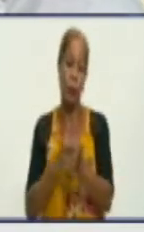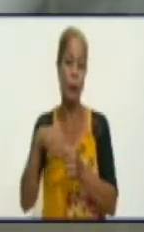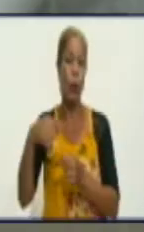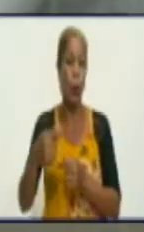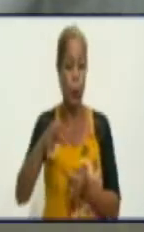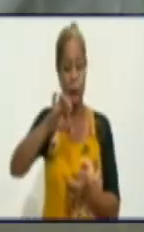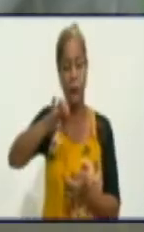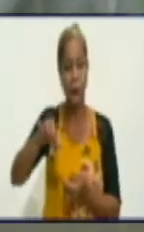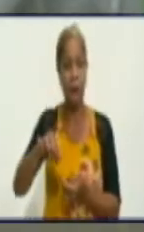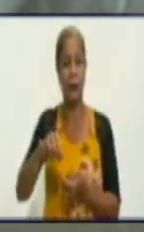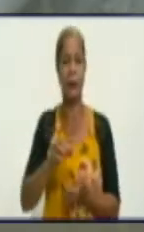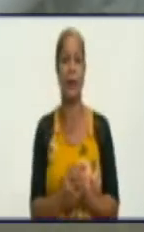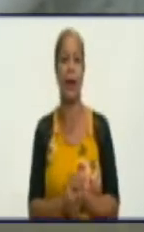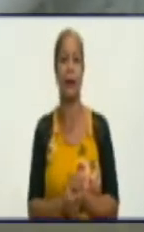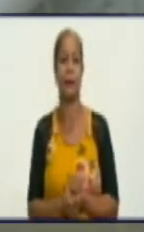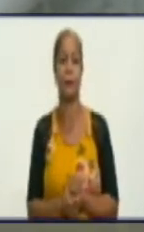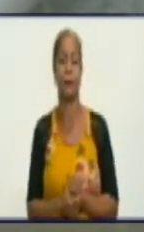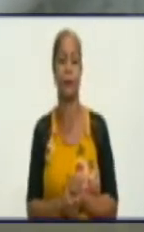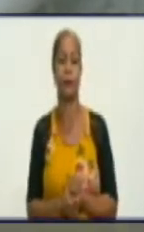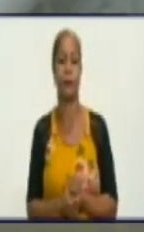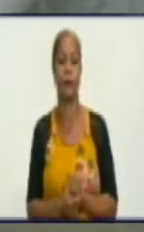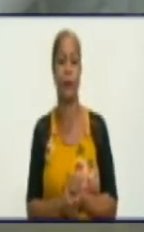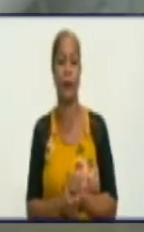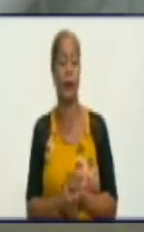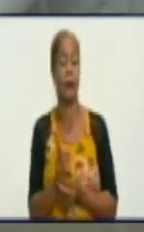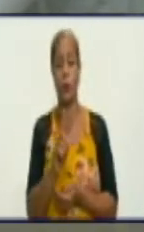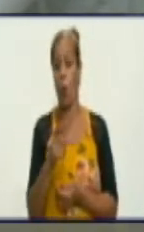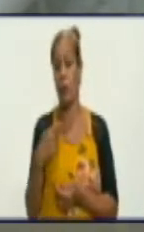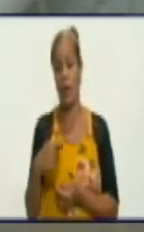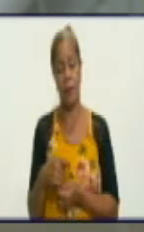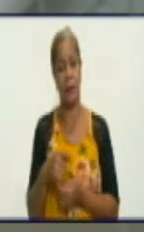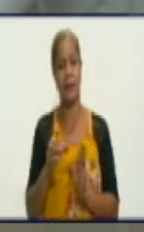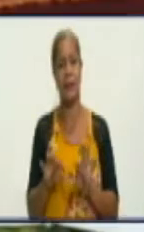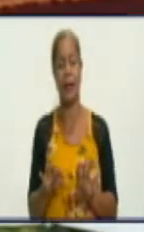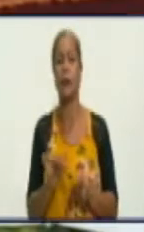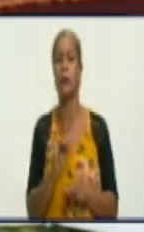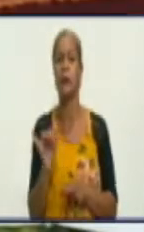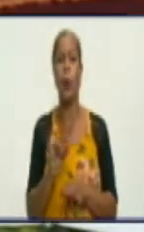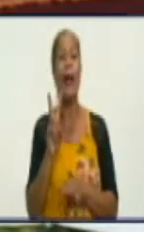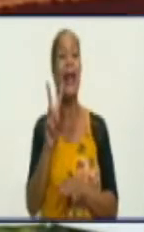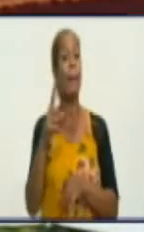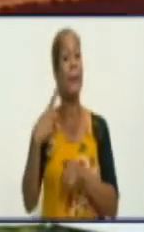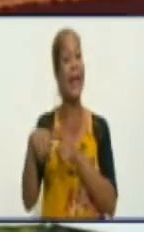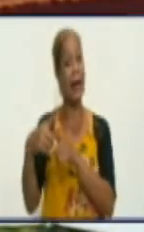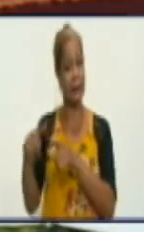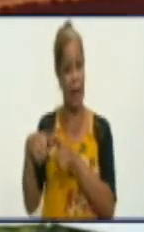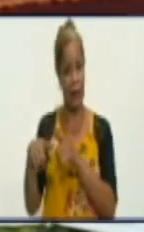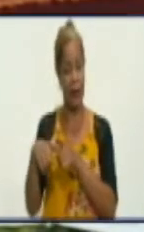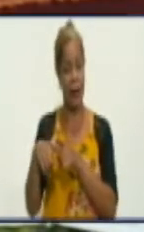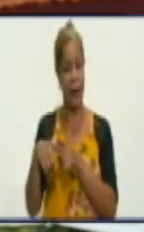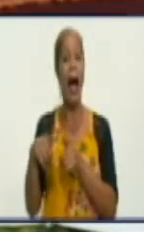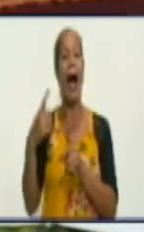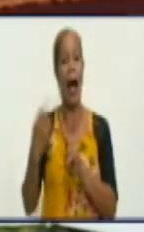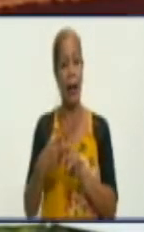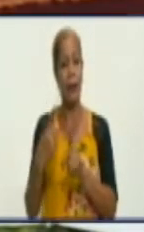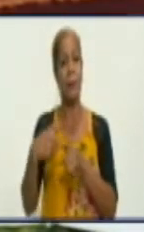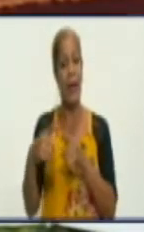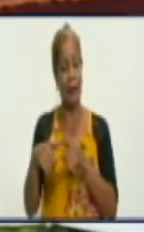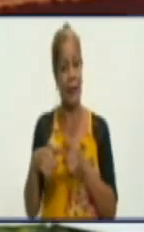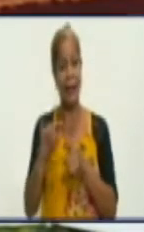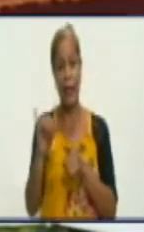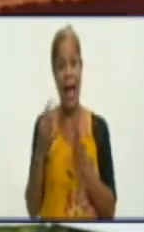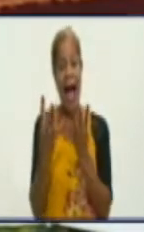como dice uno, que es mucho más dañina para nosotros y no debe ser. Igualmente las viandas, doctor, hay viandas que absorben, como